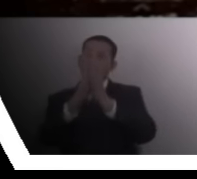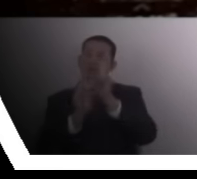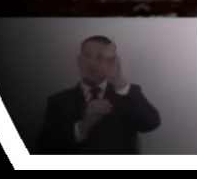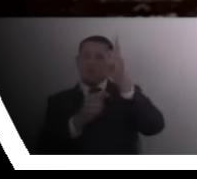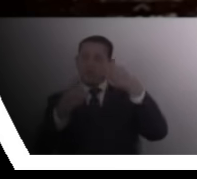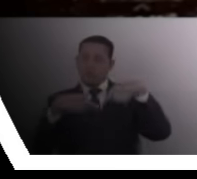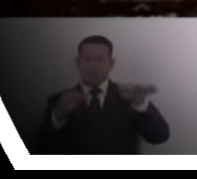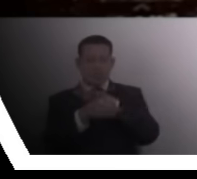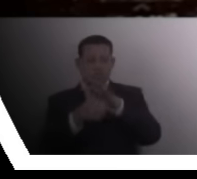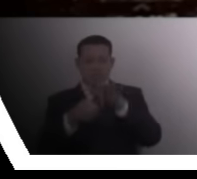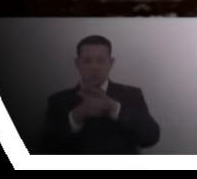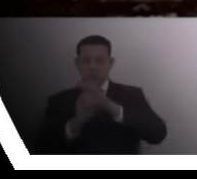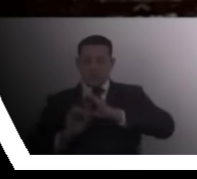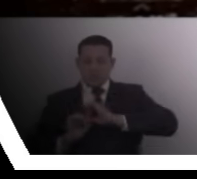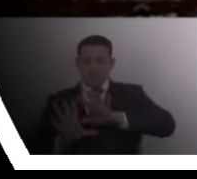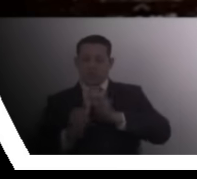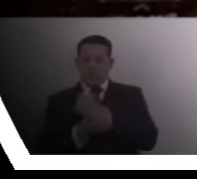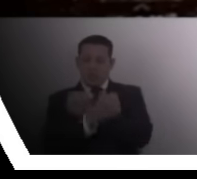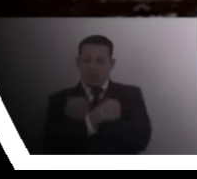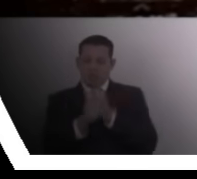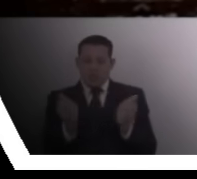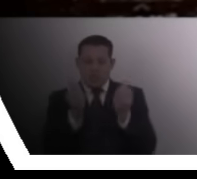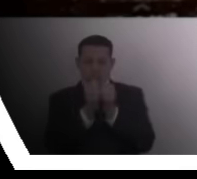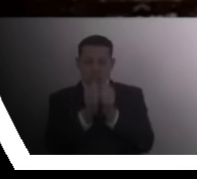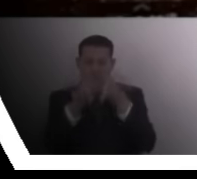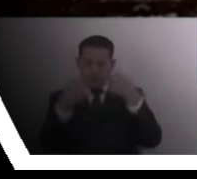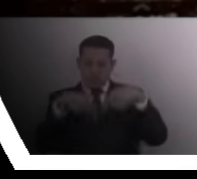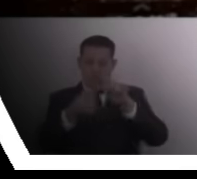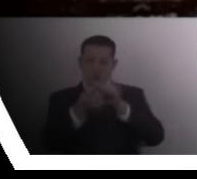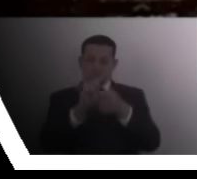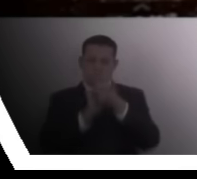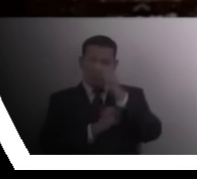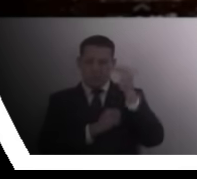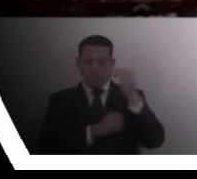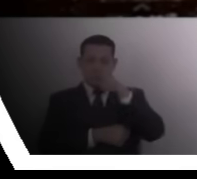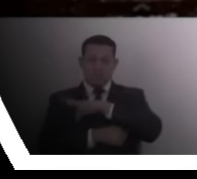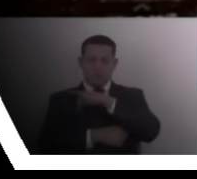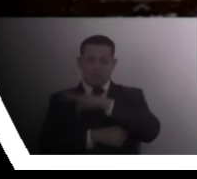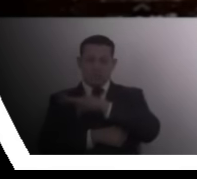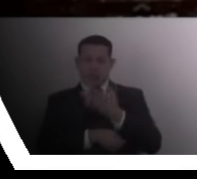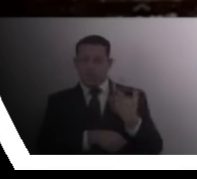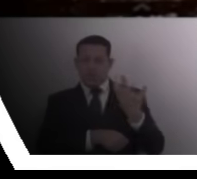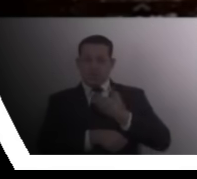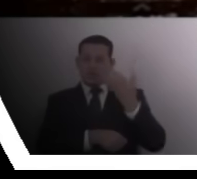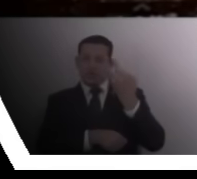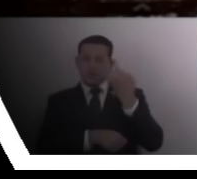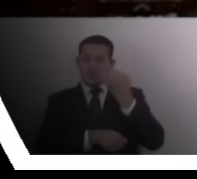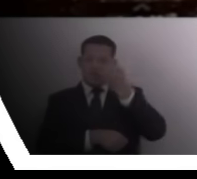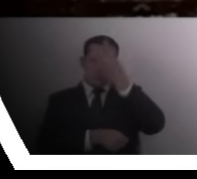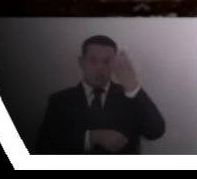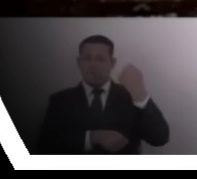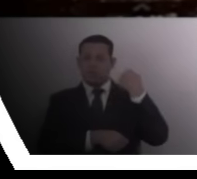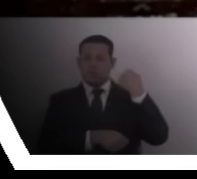Dios que siempre nos llene de su misericordia y amor para que juntos podamos seguir transformando este país en beneficio de aquellos que por tanto tiempo fueron